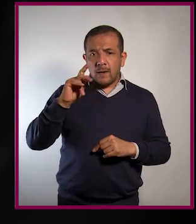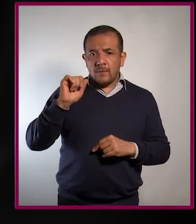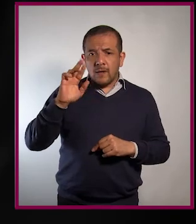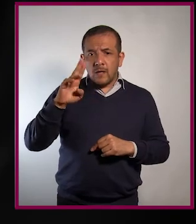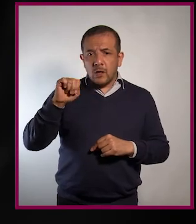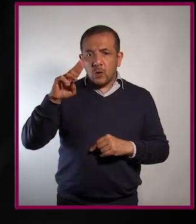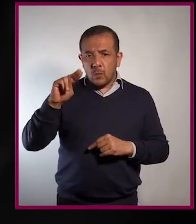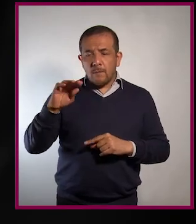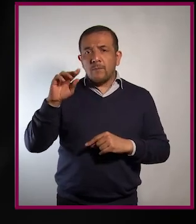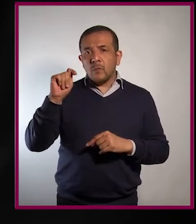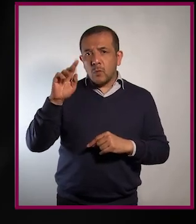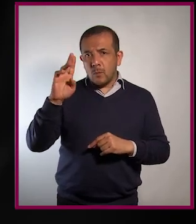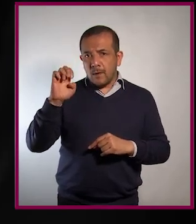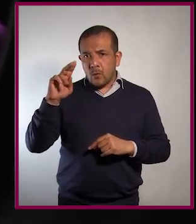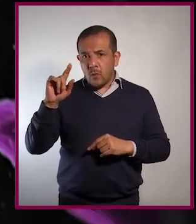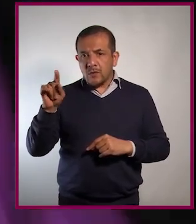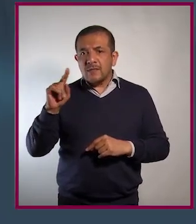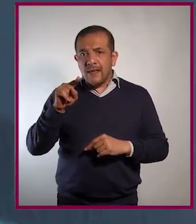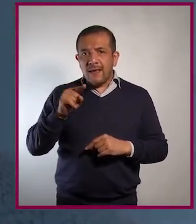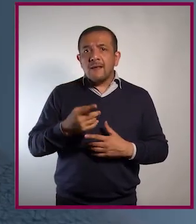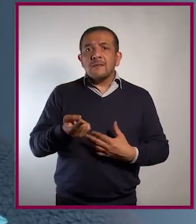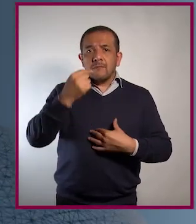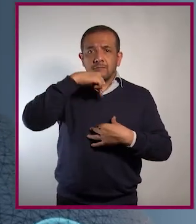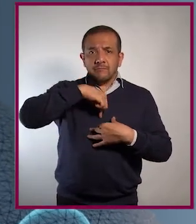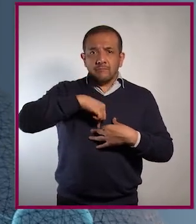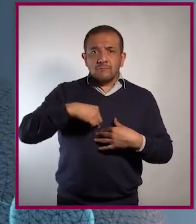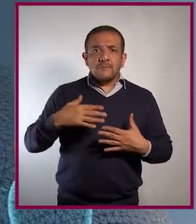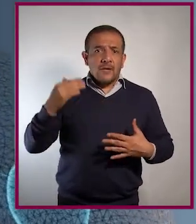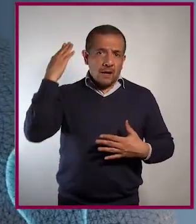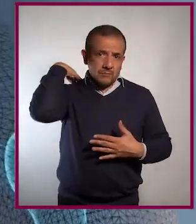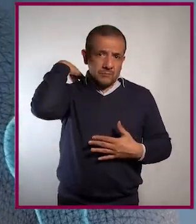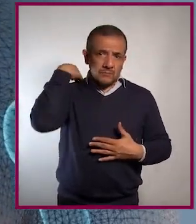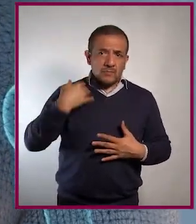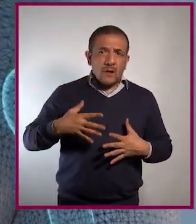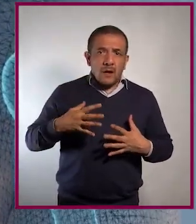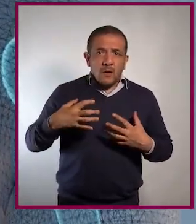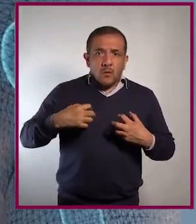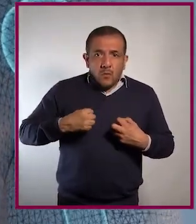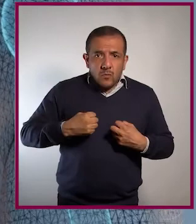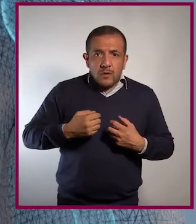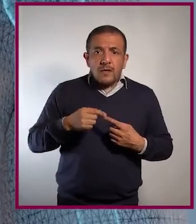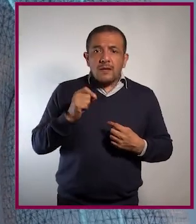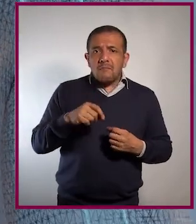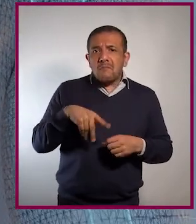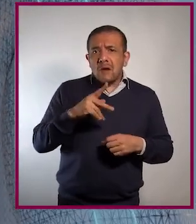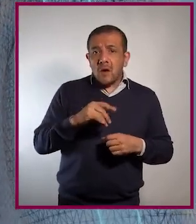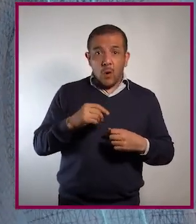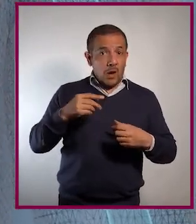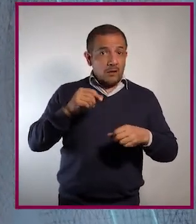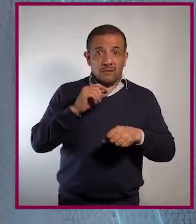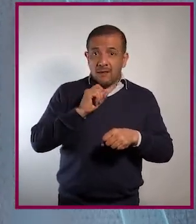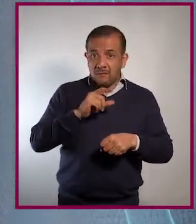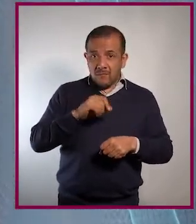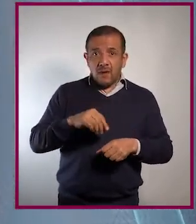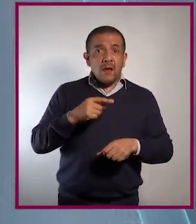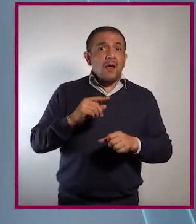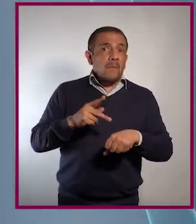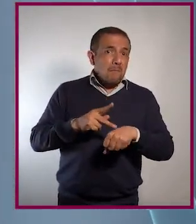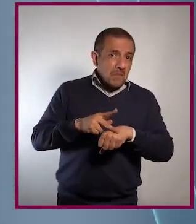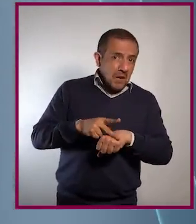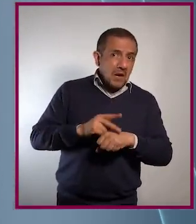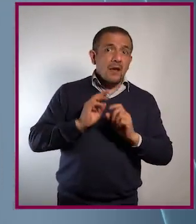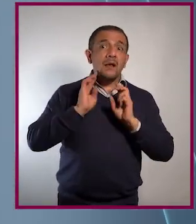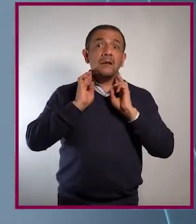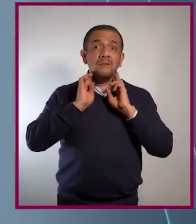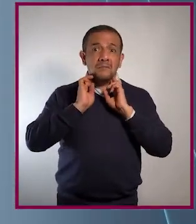tuberculosis. Esta bacteria invade principalmente los pulmones, pero es capaz de causar enfermedad en cualquier parte del cuerpo: